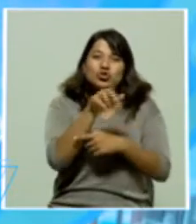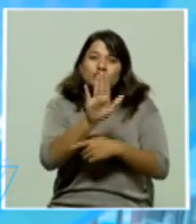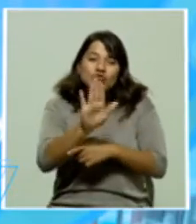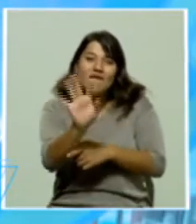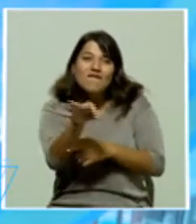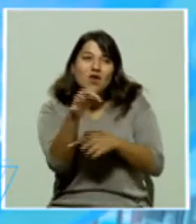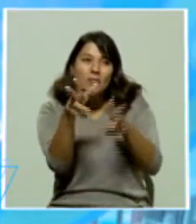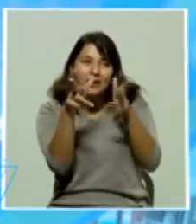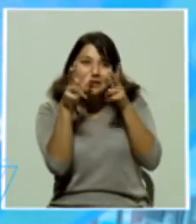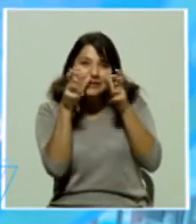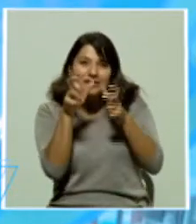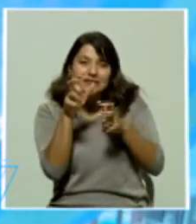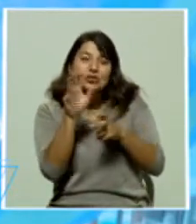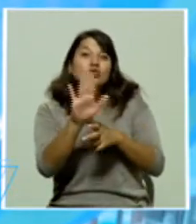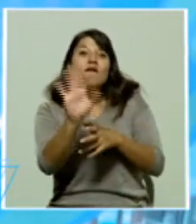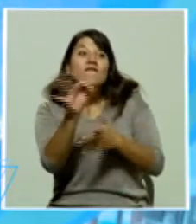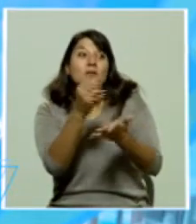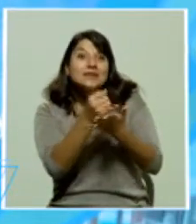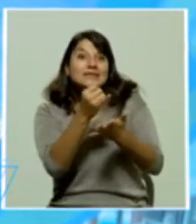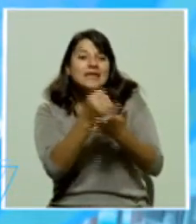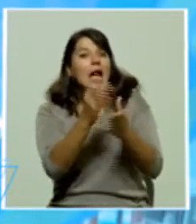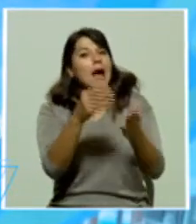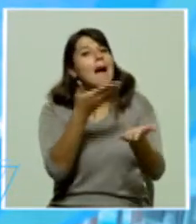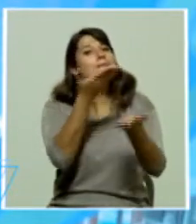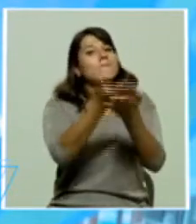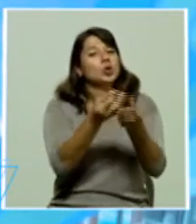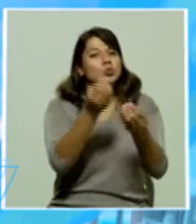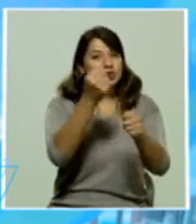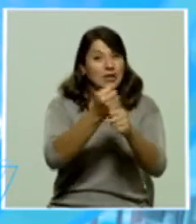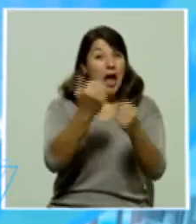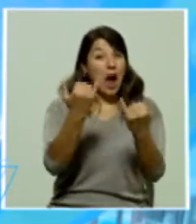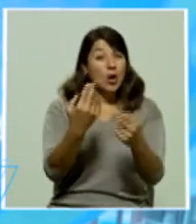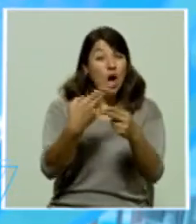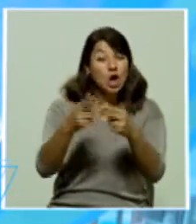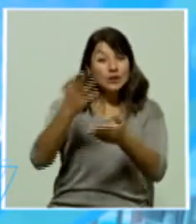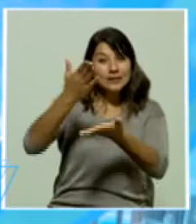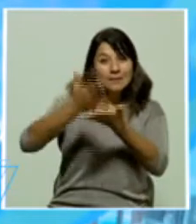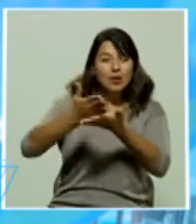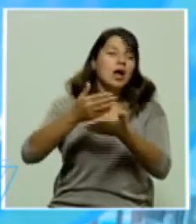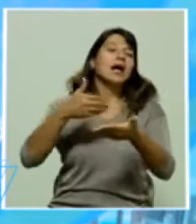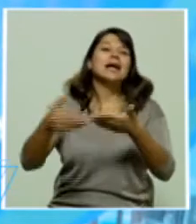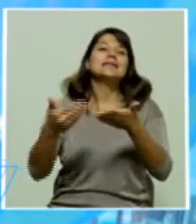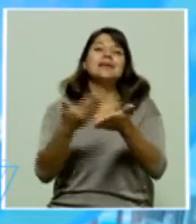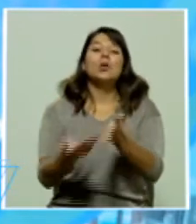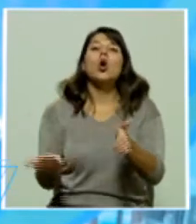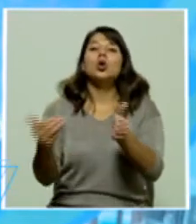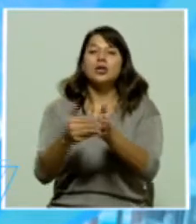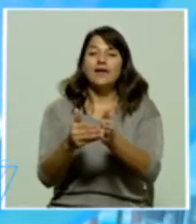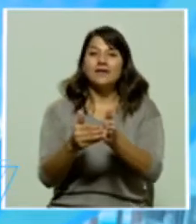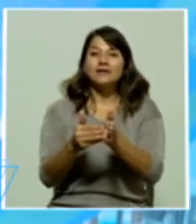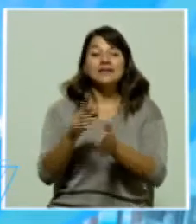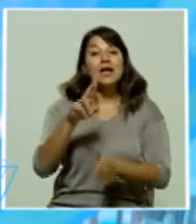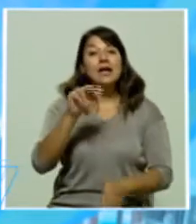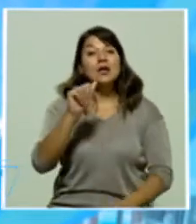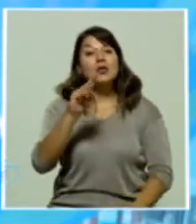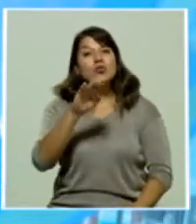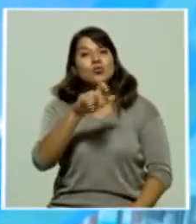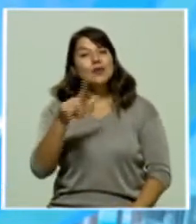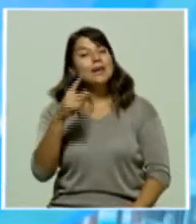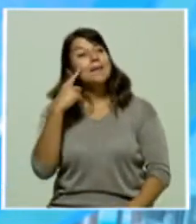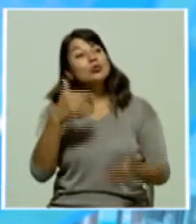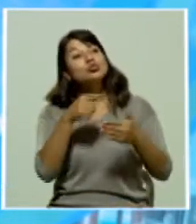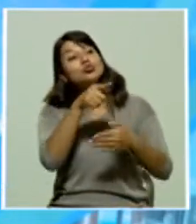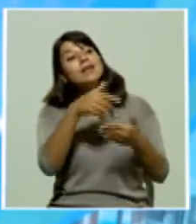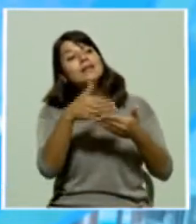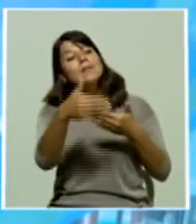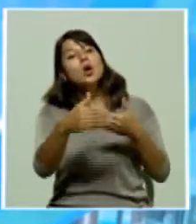muchísimo al trabajo. Les propongo que vamos a un breve corte comercial y enseguida regresamos. Randall, para que nos